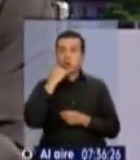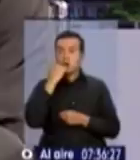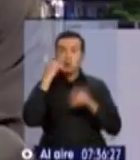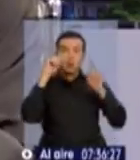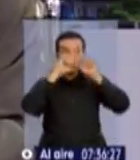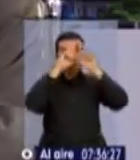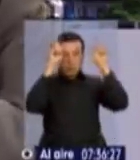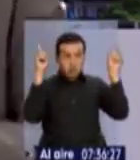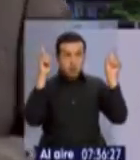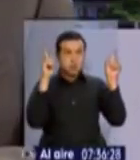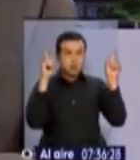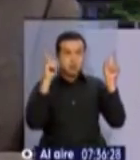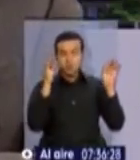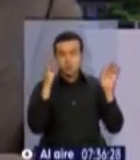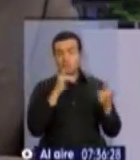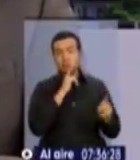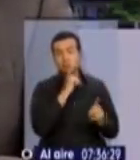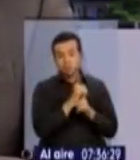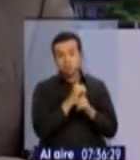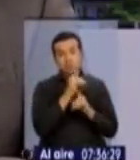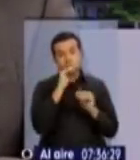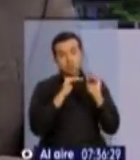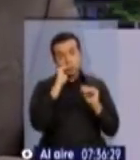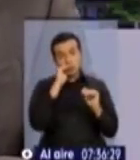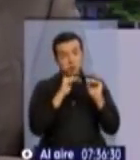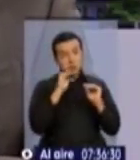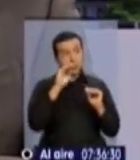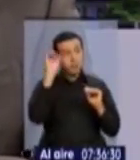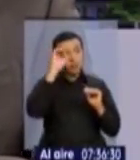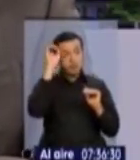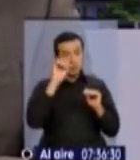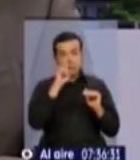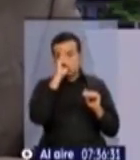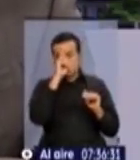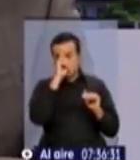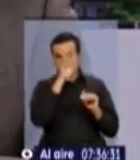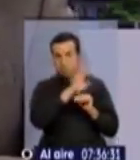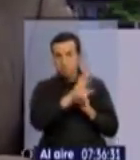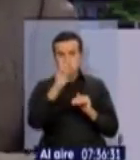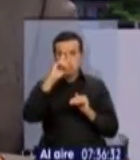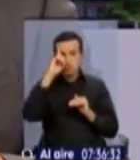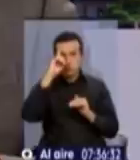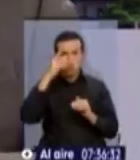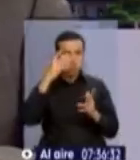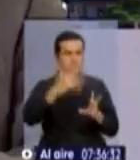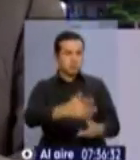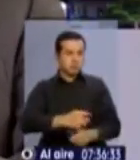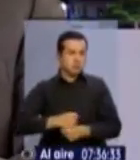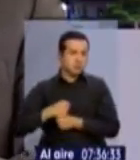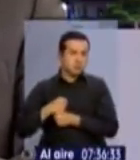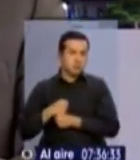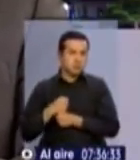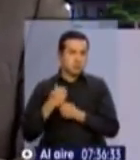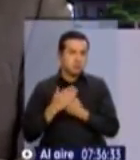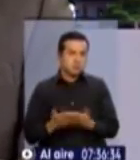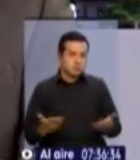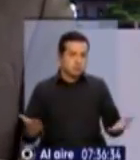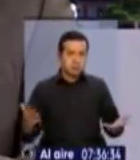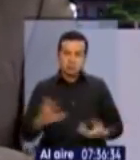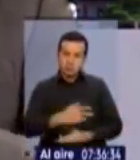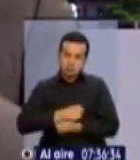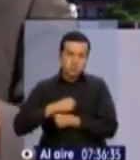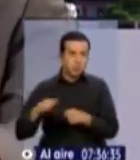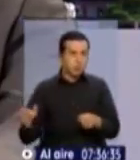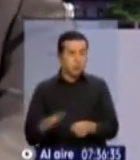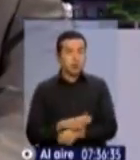con un porcentaje incluso mayor pero si te están trampeando incluso estado pueda quedarse digamos con esa con esa mercancía que está viniendo de